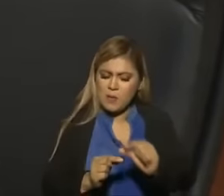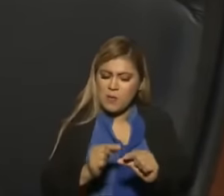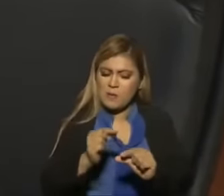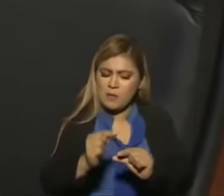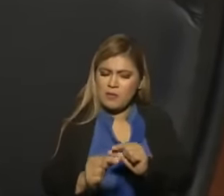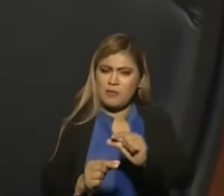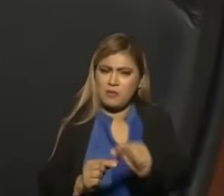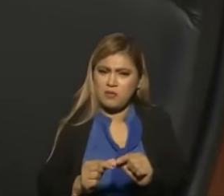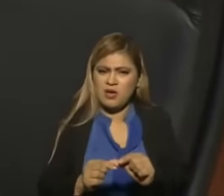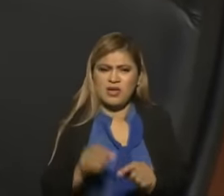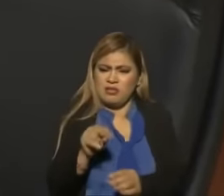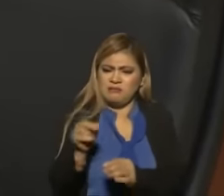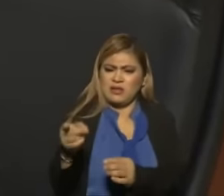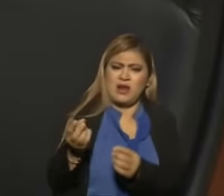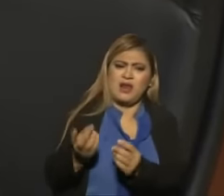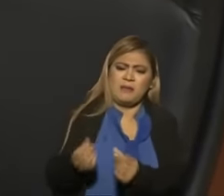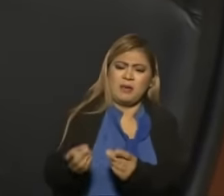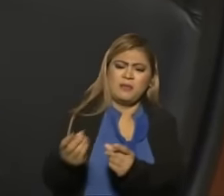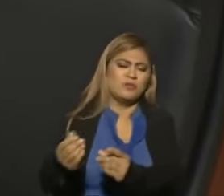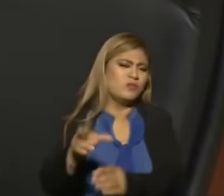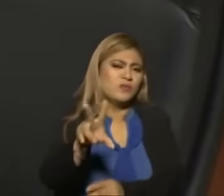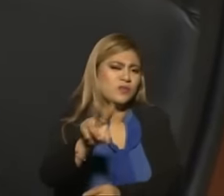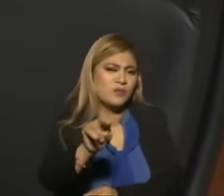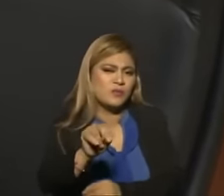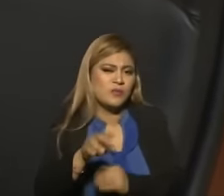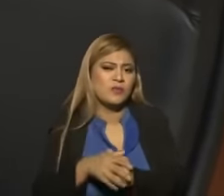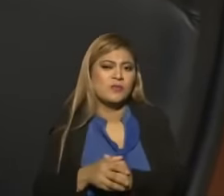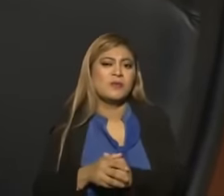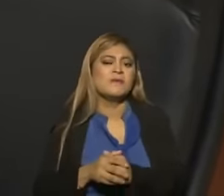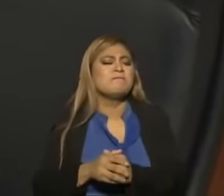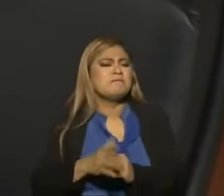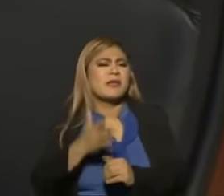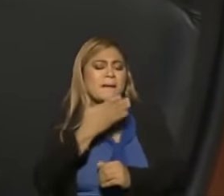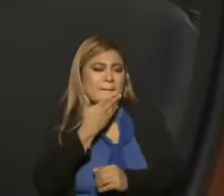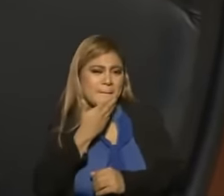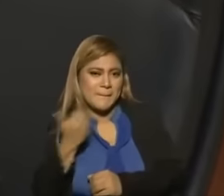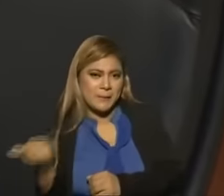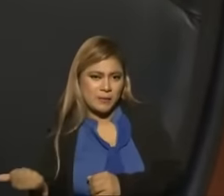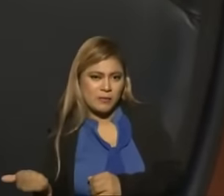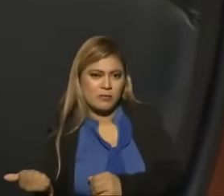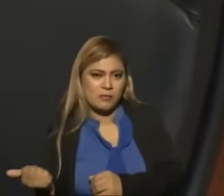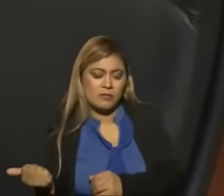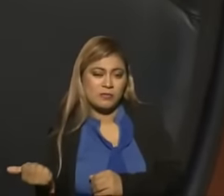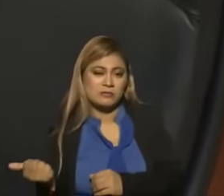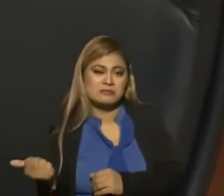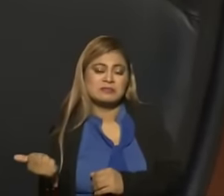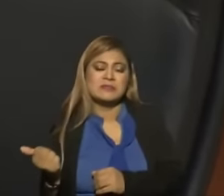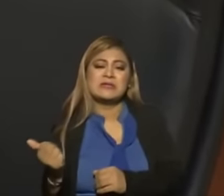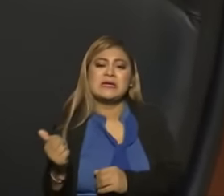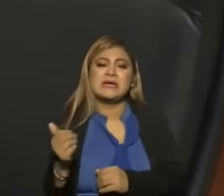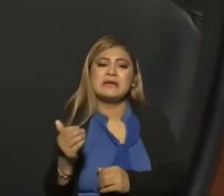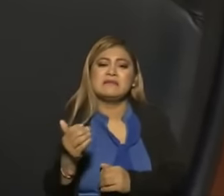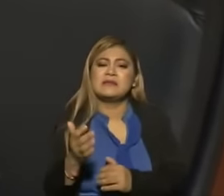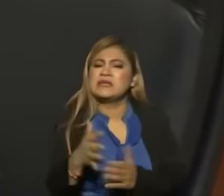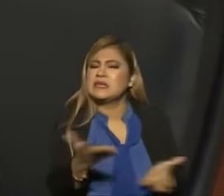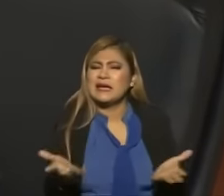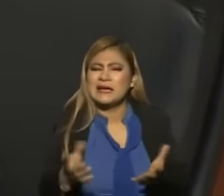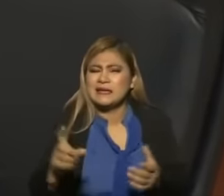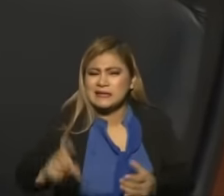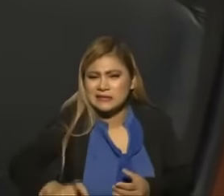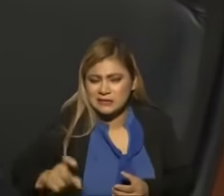el tiempo oportuno trabajando en la mejor consecución de lo que así necesitemos.